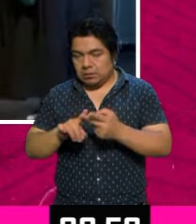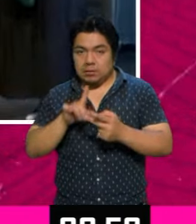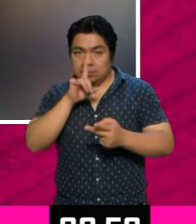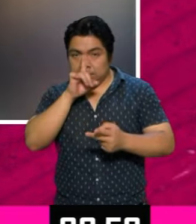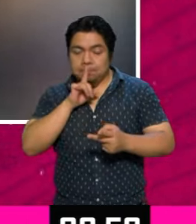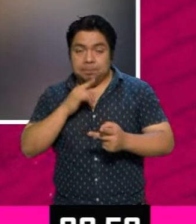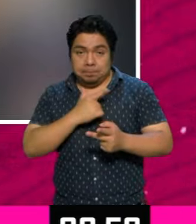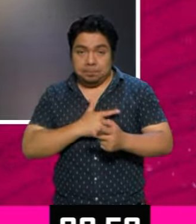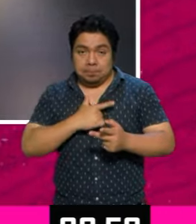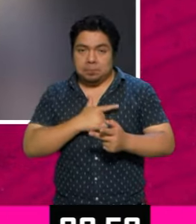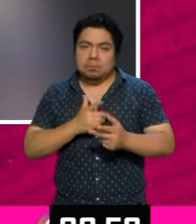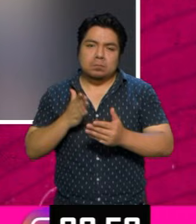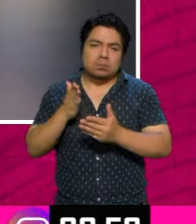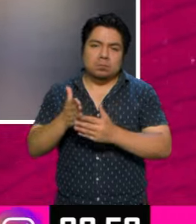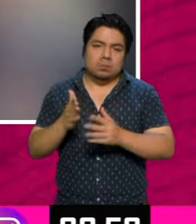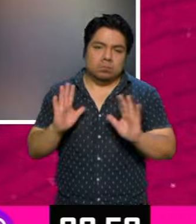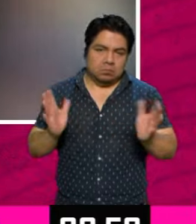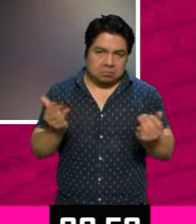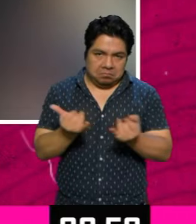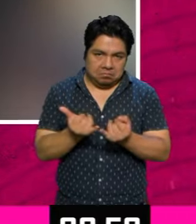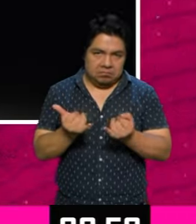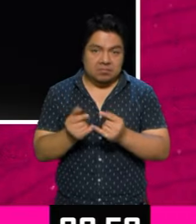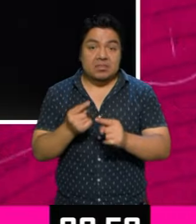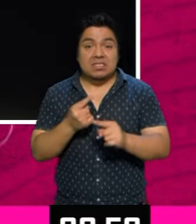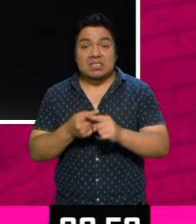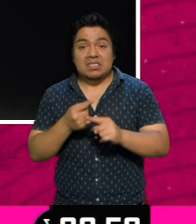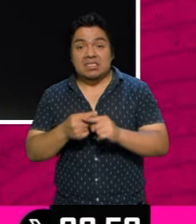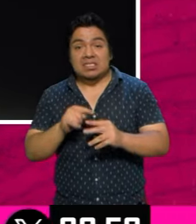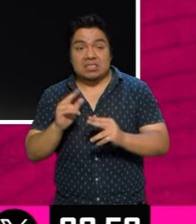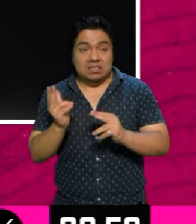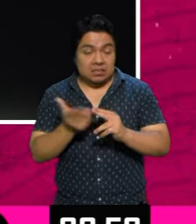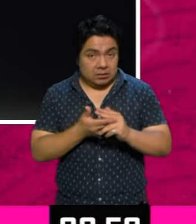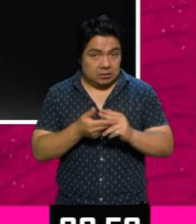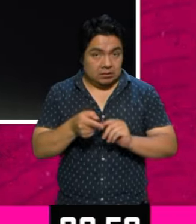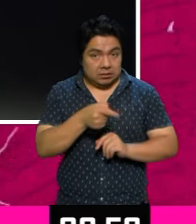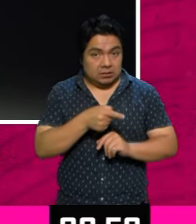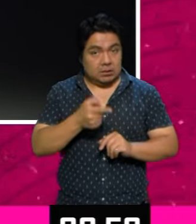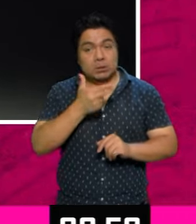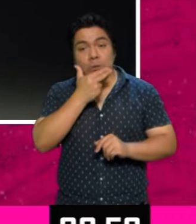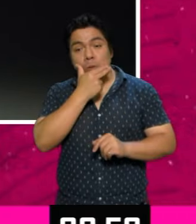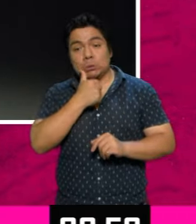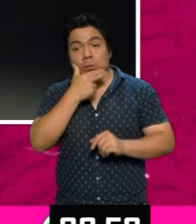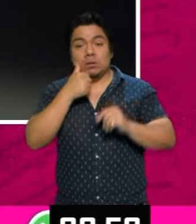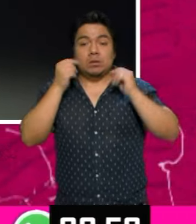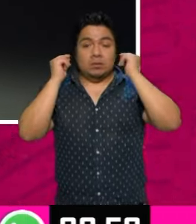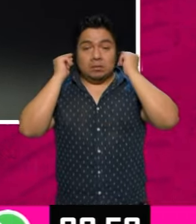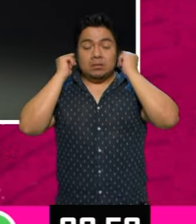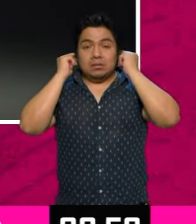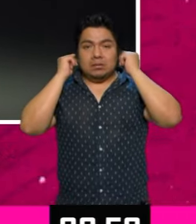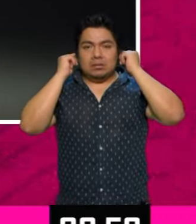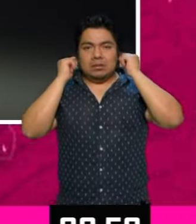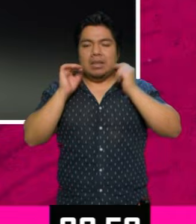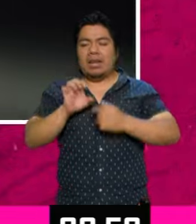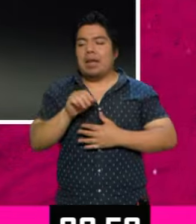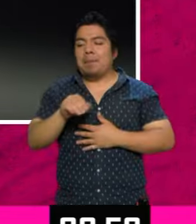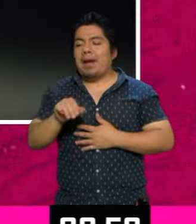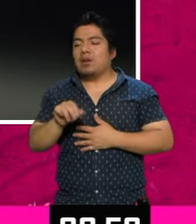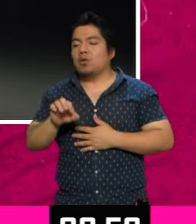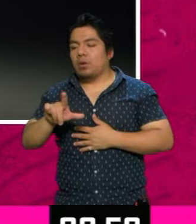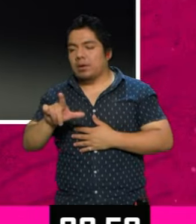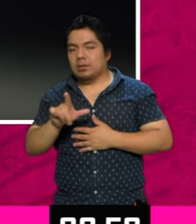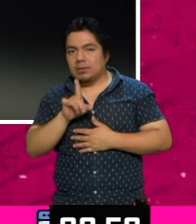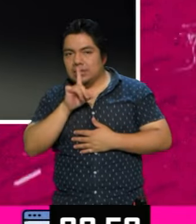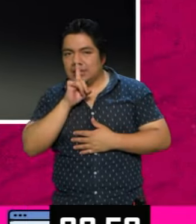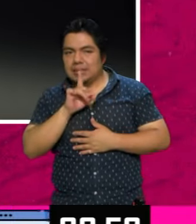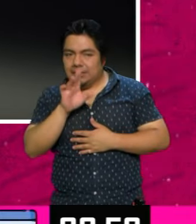vayan y vean. Y tienen que averiguar el thriller, quién mató a ese hombre. Exacto, Emanuel, ¿no? Bueno, entonces vayan. Ya les